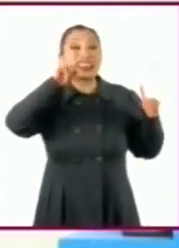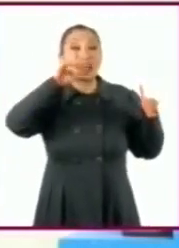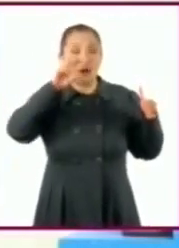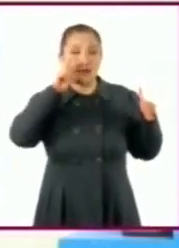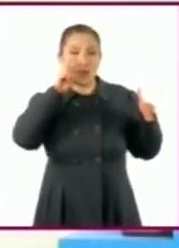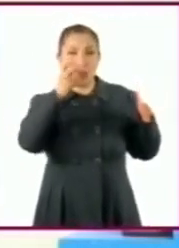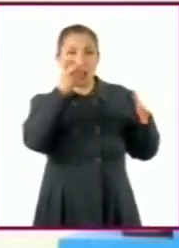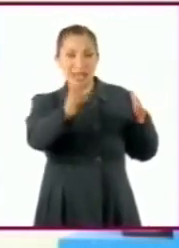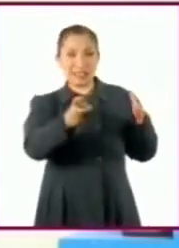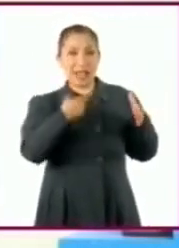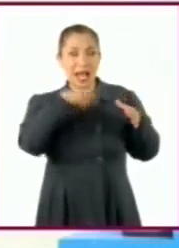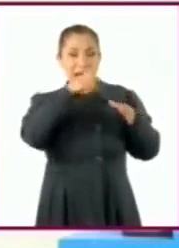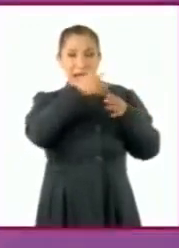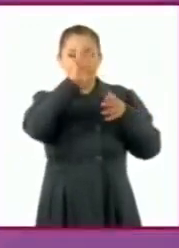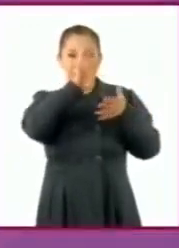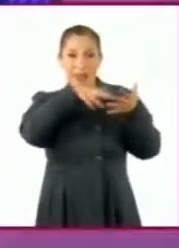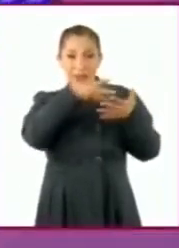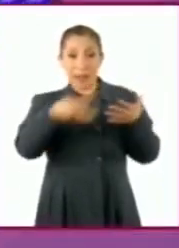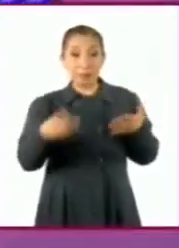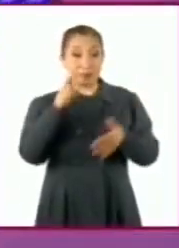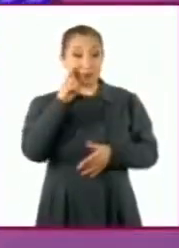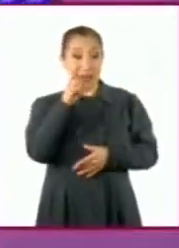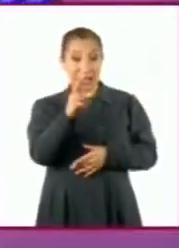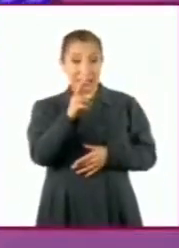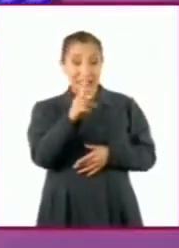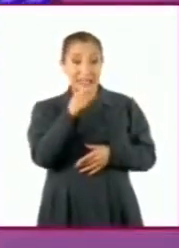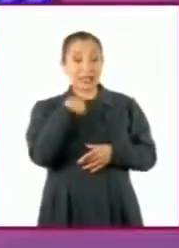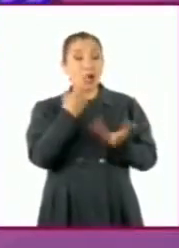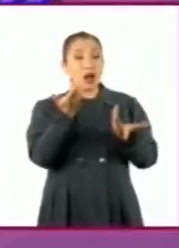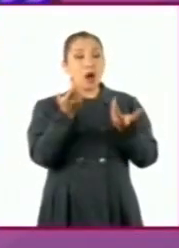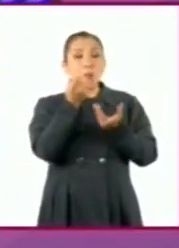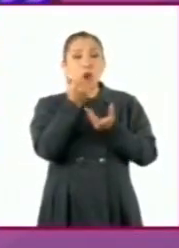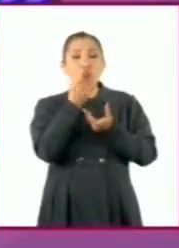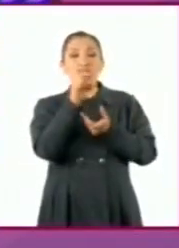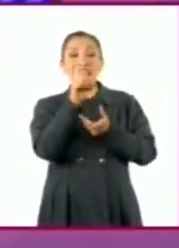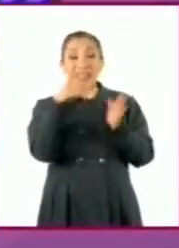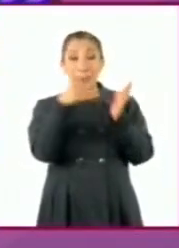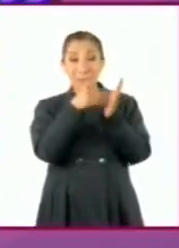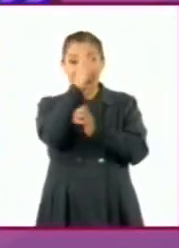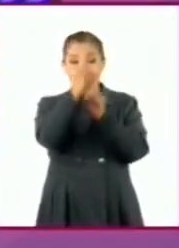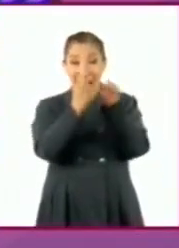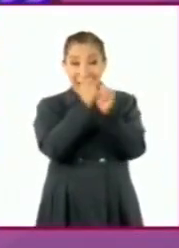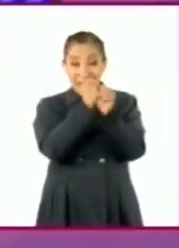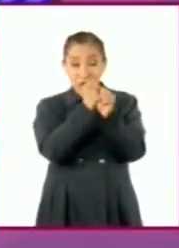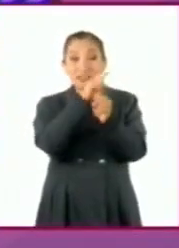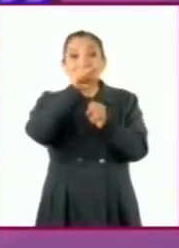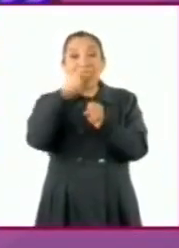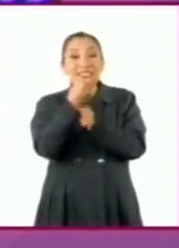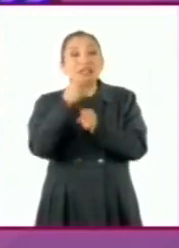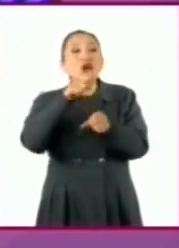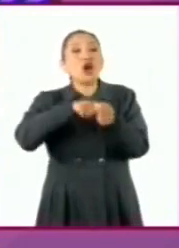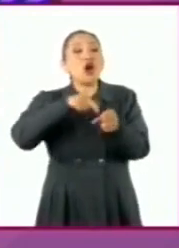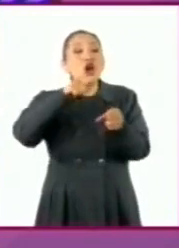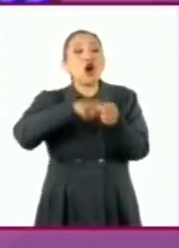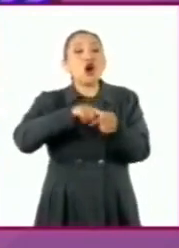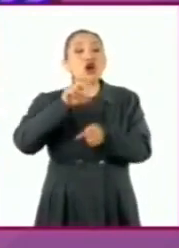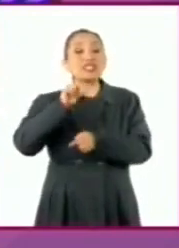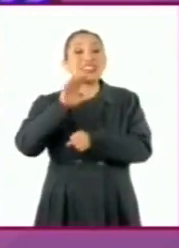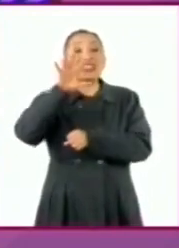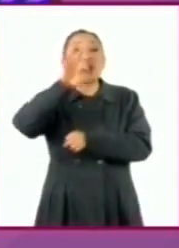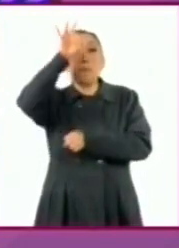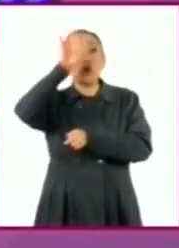de la prehistoria americana no son abundantes, lo que dificulta a los investigadores ponerse de acuerdo sobre la datación de su